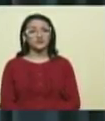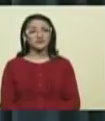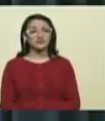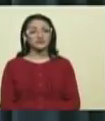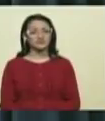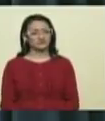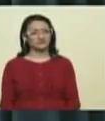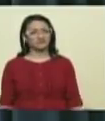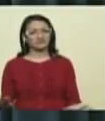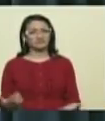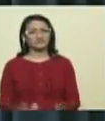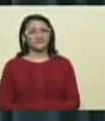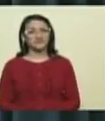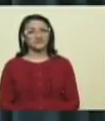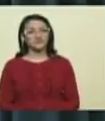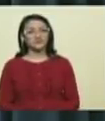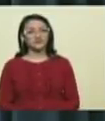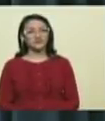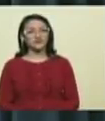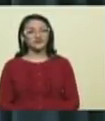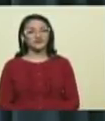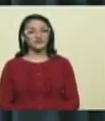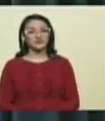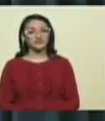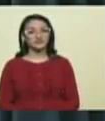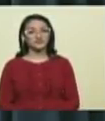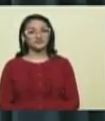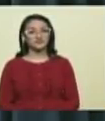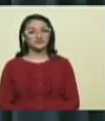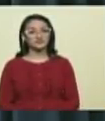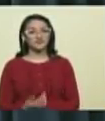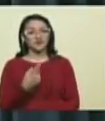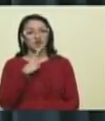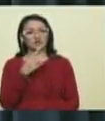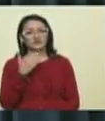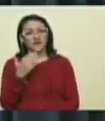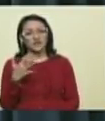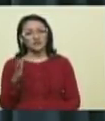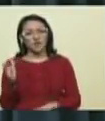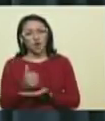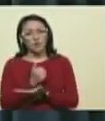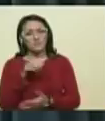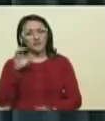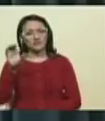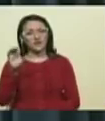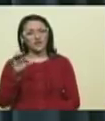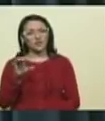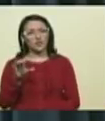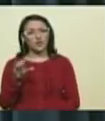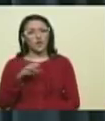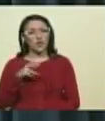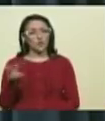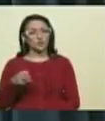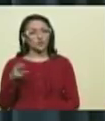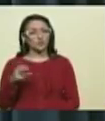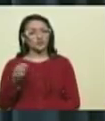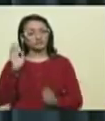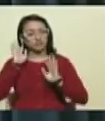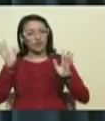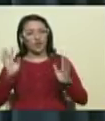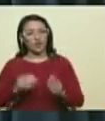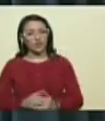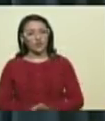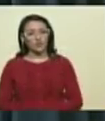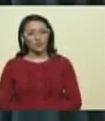descarado. No dicen nada, ni dijeron nada sobre el golpe de Estado en Honduras, que derrocó al